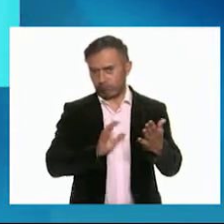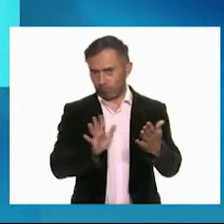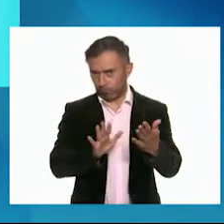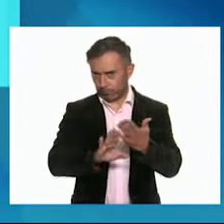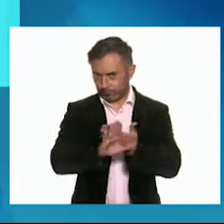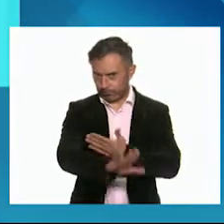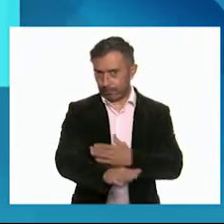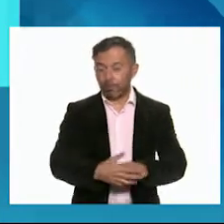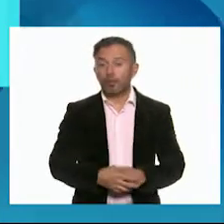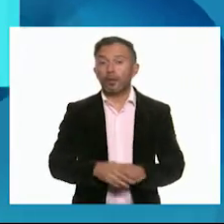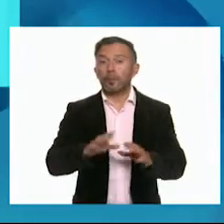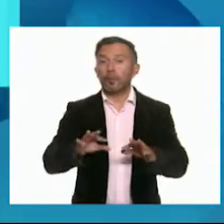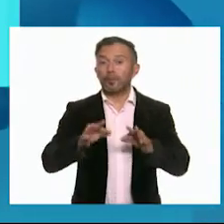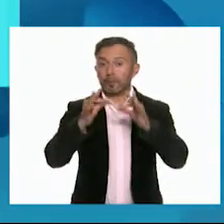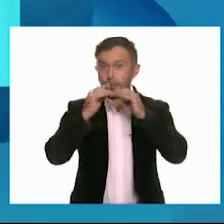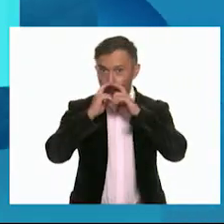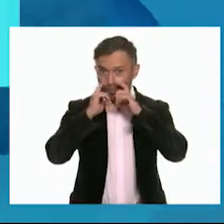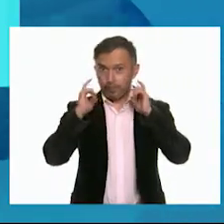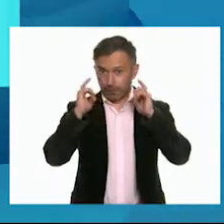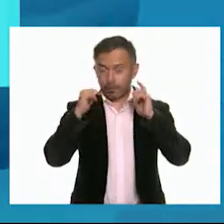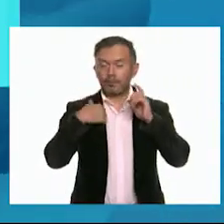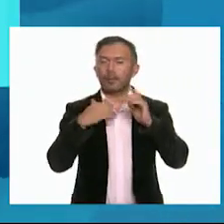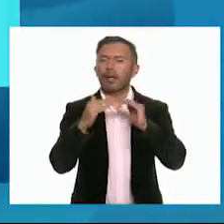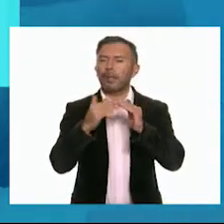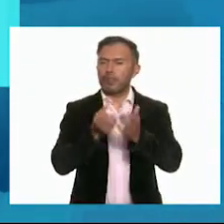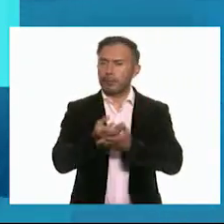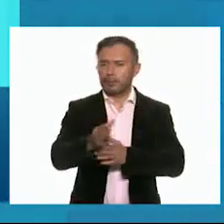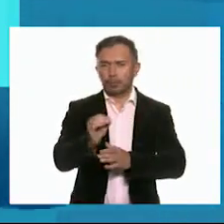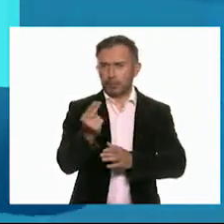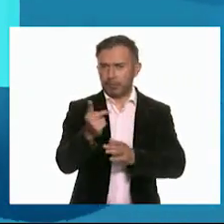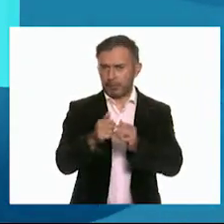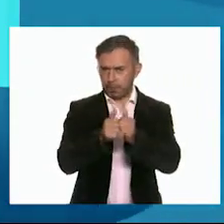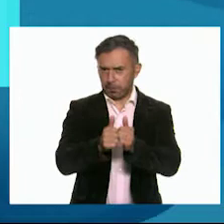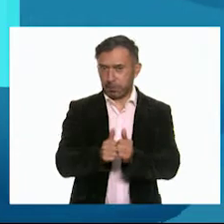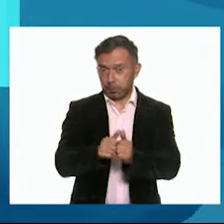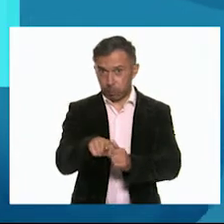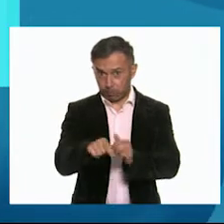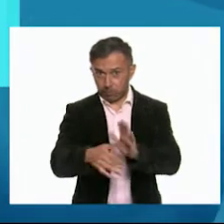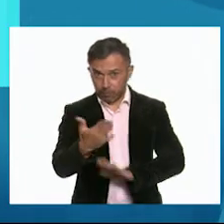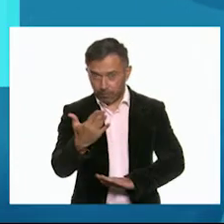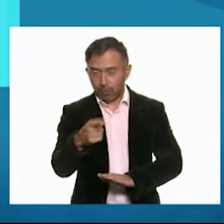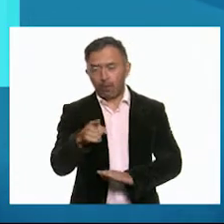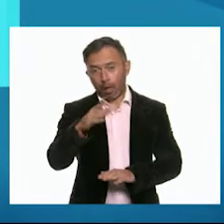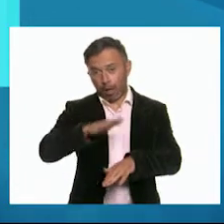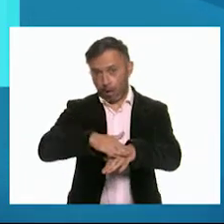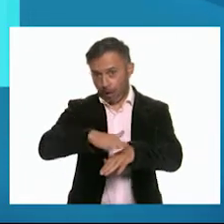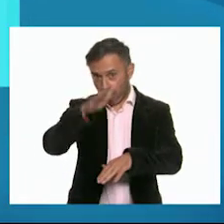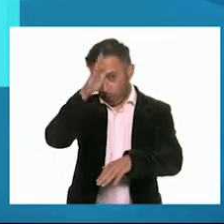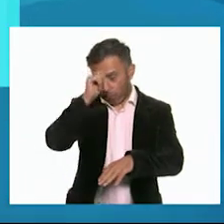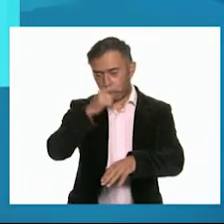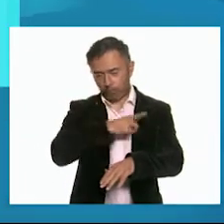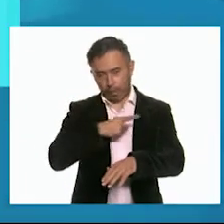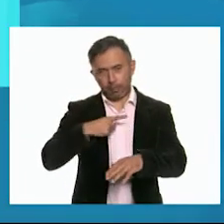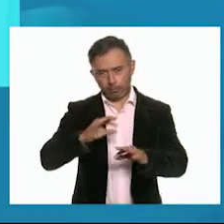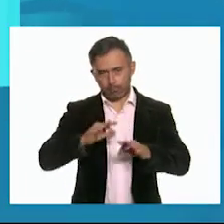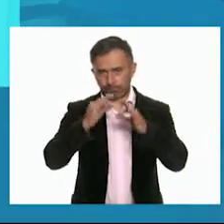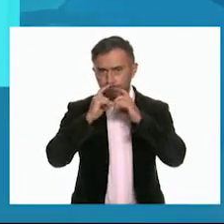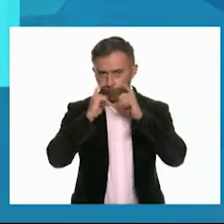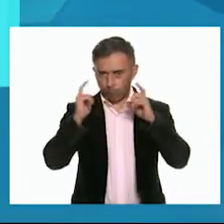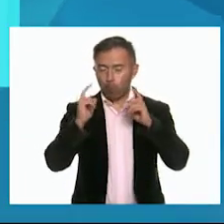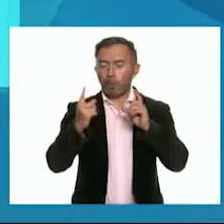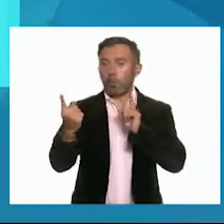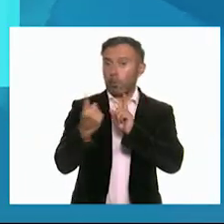Utiliza cubrebocas. No salgas de casa. Si tienes que hacerlo, recuerda que es obligatorio utilizarlo. Mantén una distancia mínima de